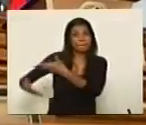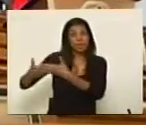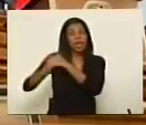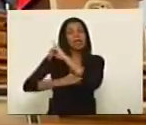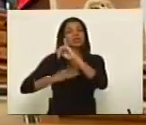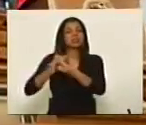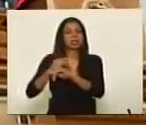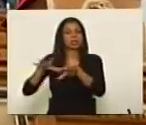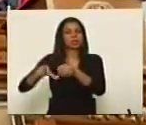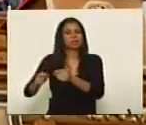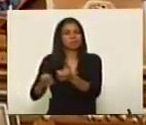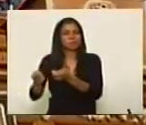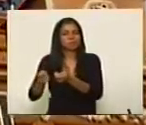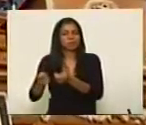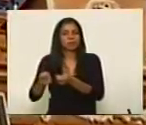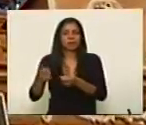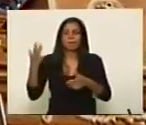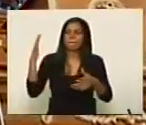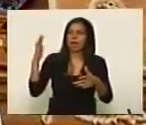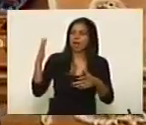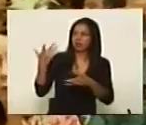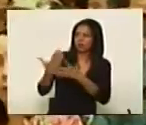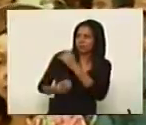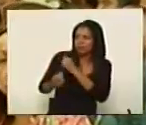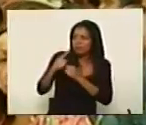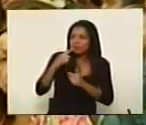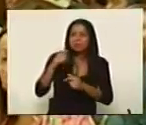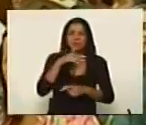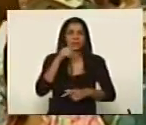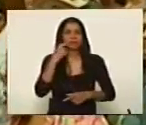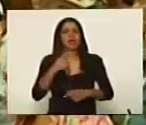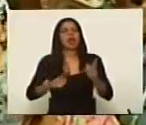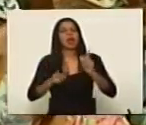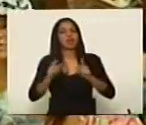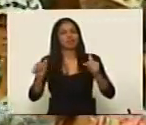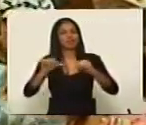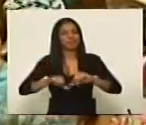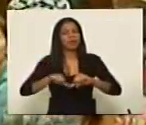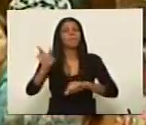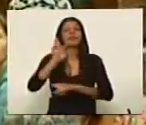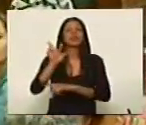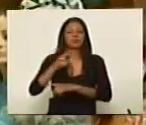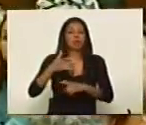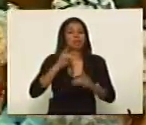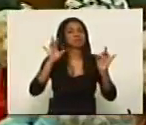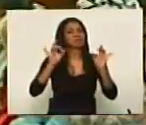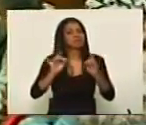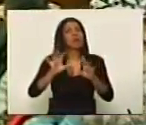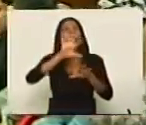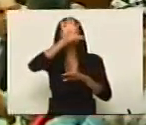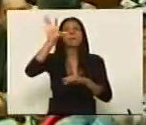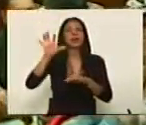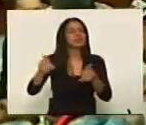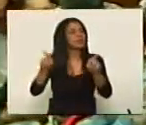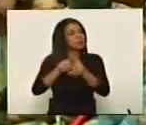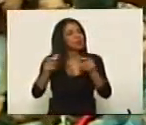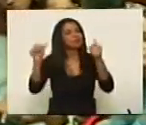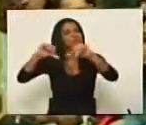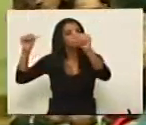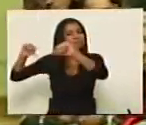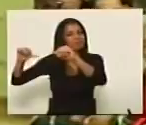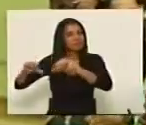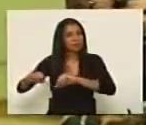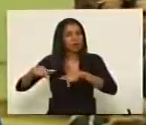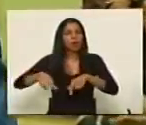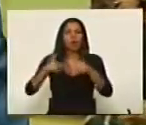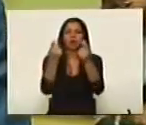contexto cuando ni es mano ni es invisible, y ha dejado bajas dolorosas no solamente en Venezuela sino alrededor del mundo. Hoy la criptoeconomía